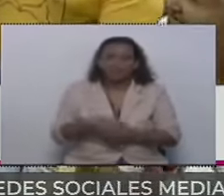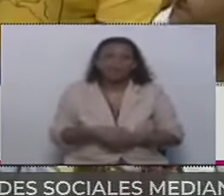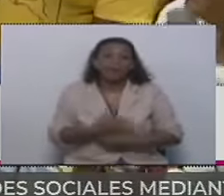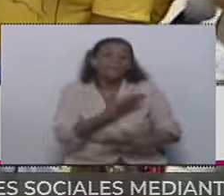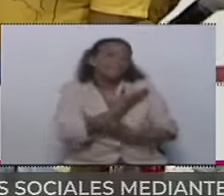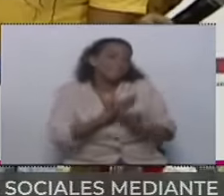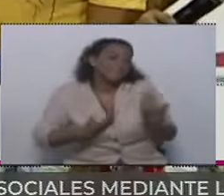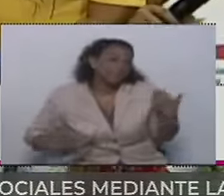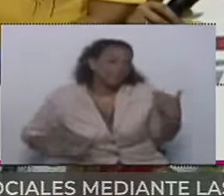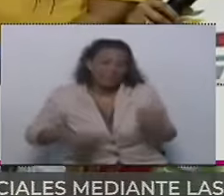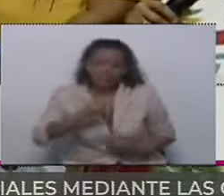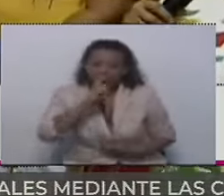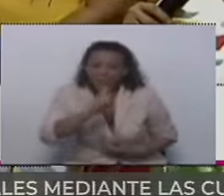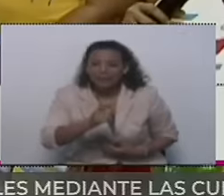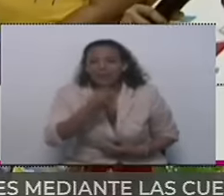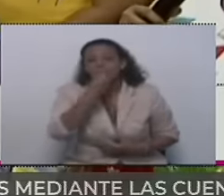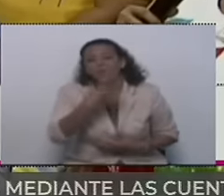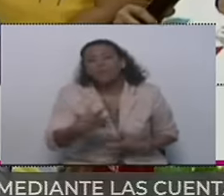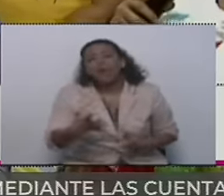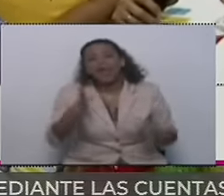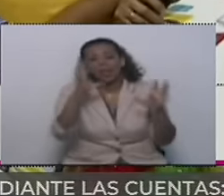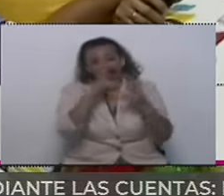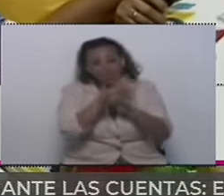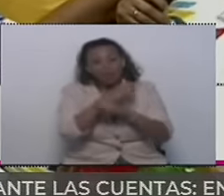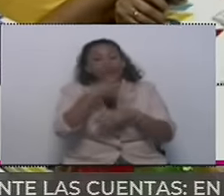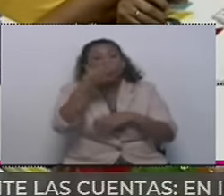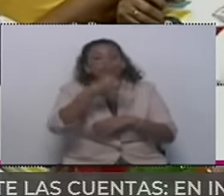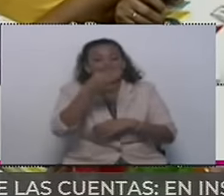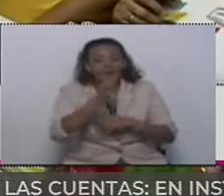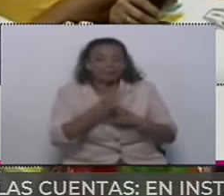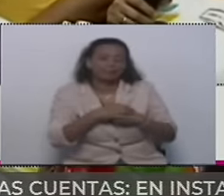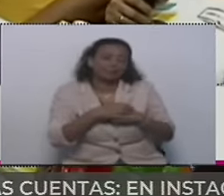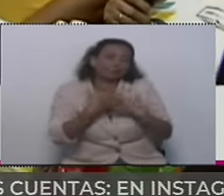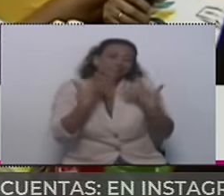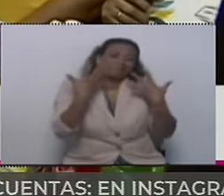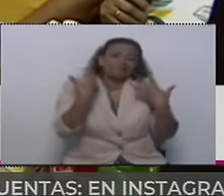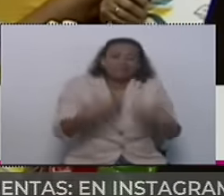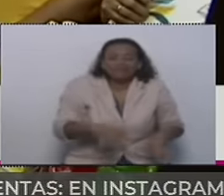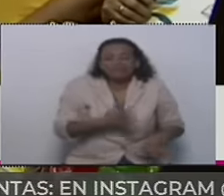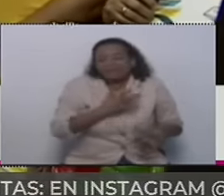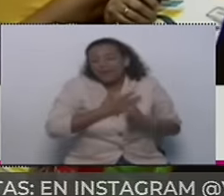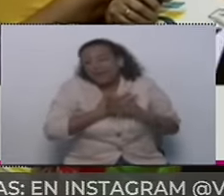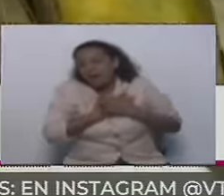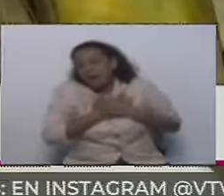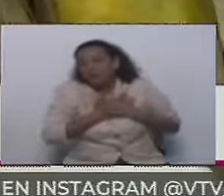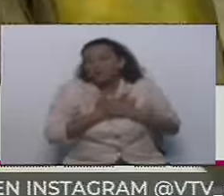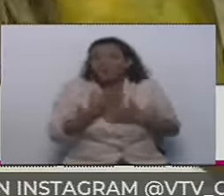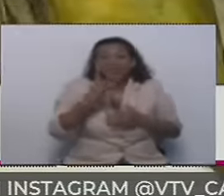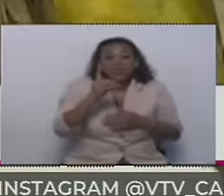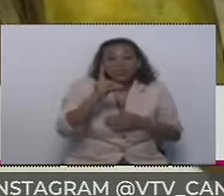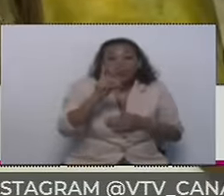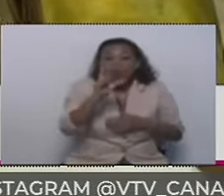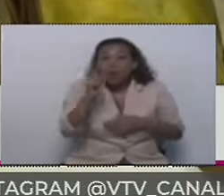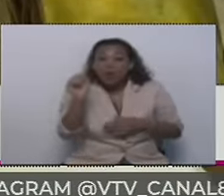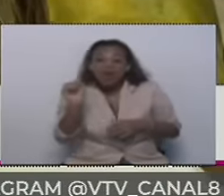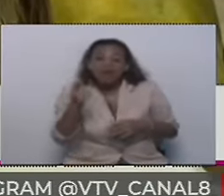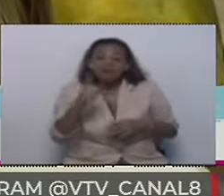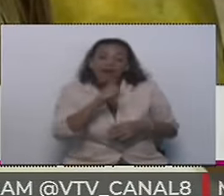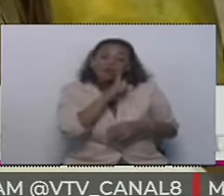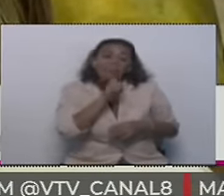Presidente, muy buenas tardes. Presidente, ¿qué le puedo decir? La Dolorita, bueno, como su